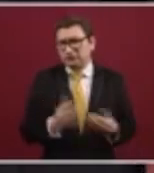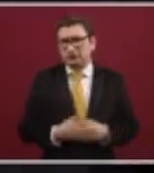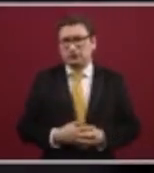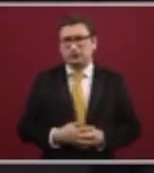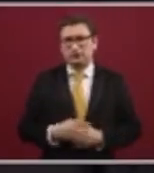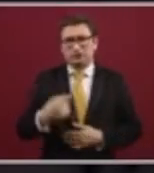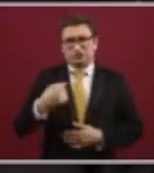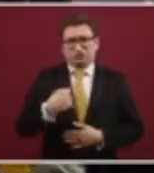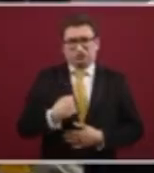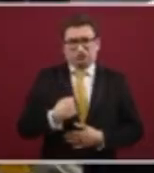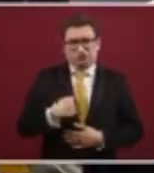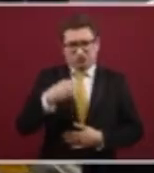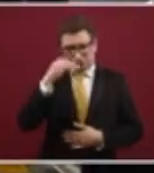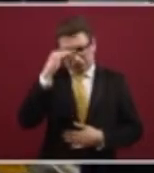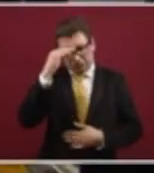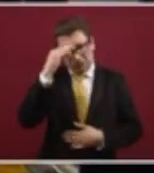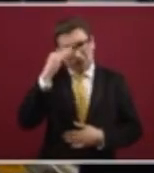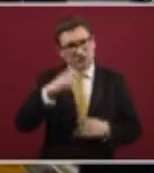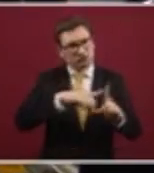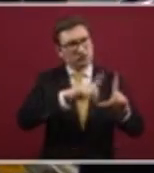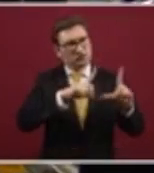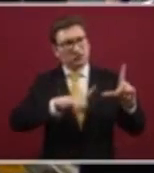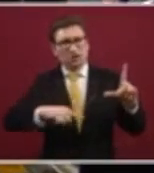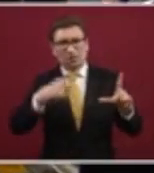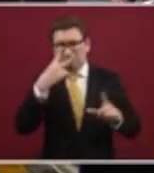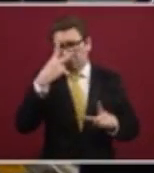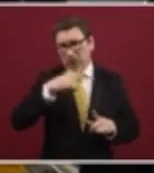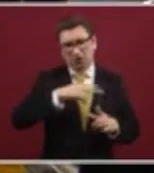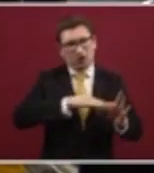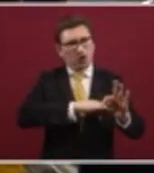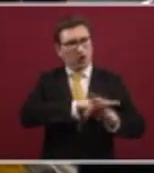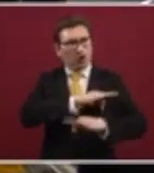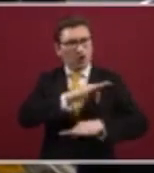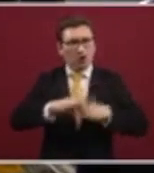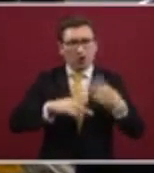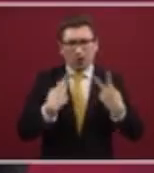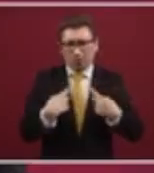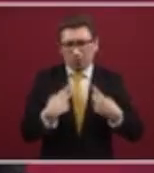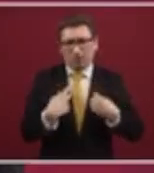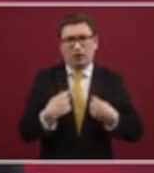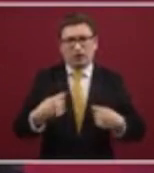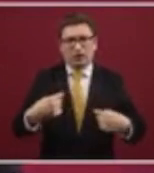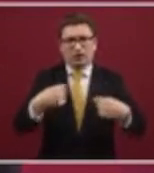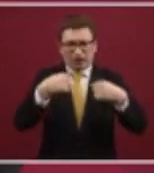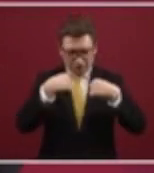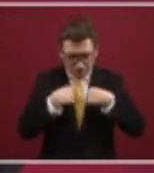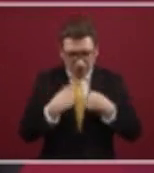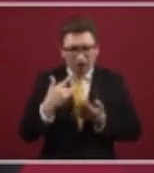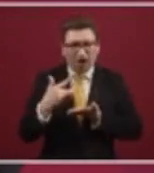el apoyo de todos los mexicanos, pues sería un afán dictatorial.